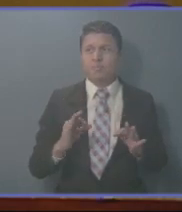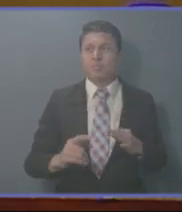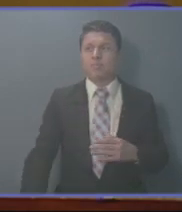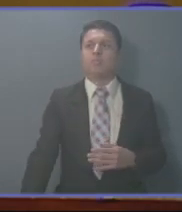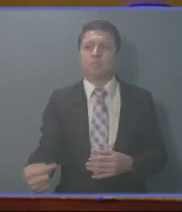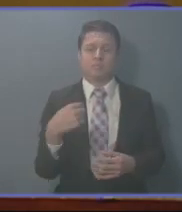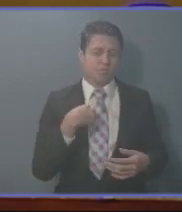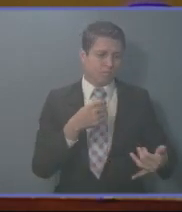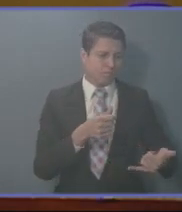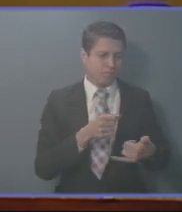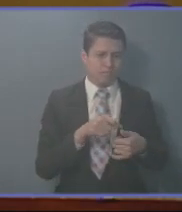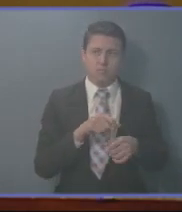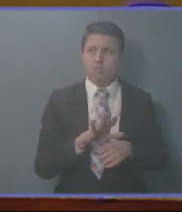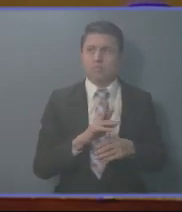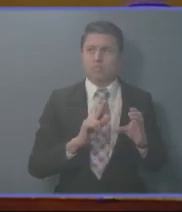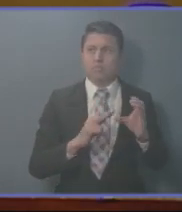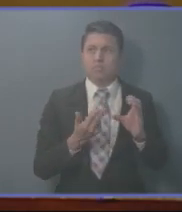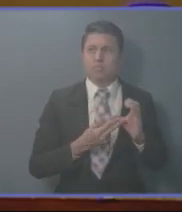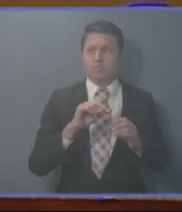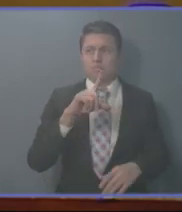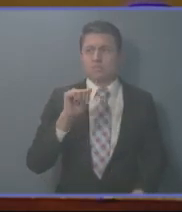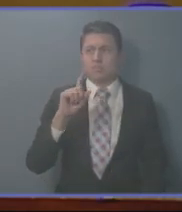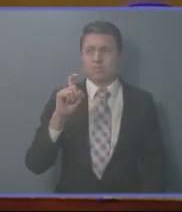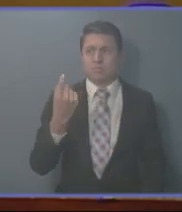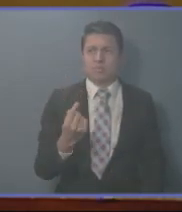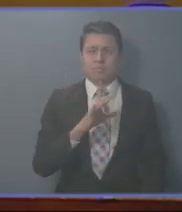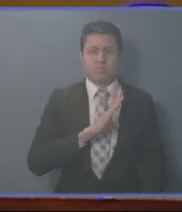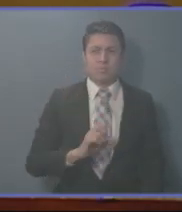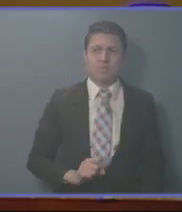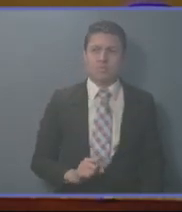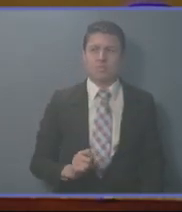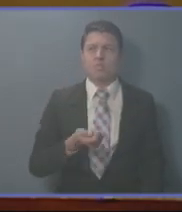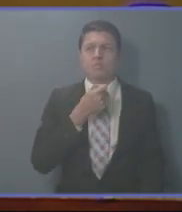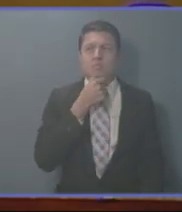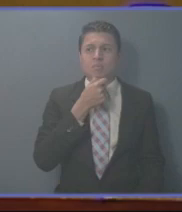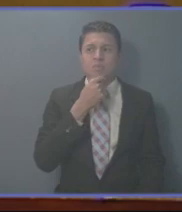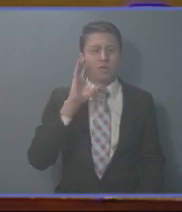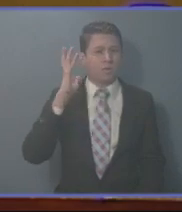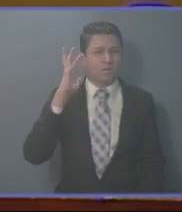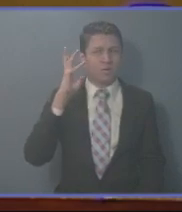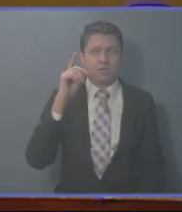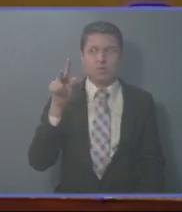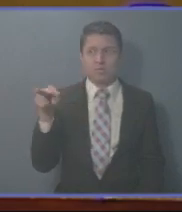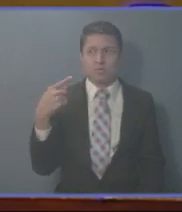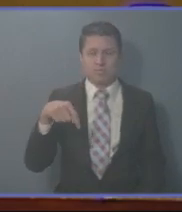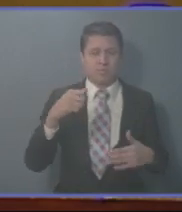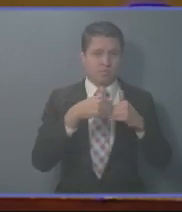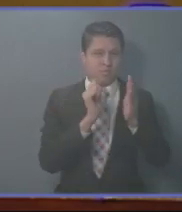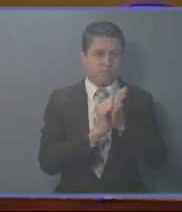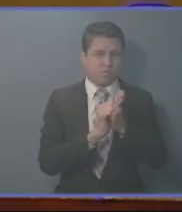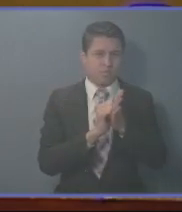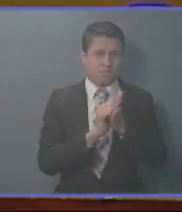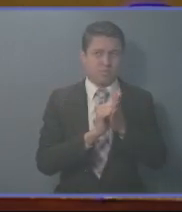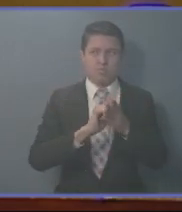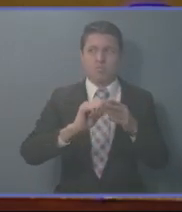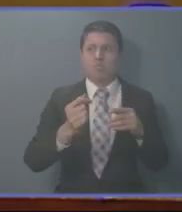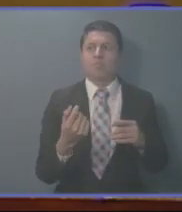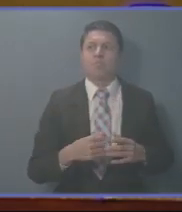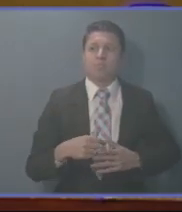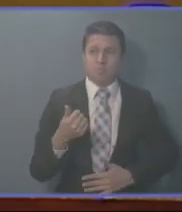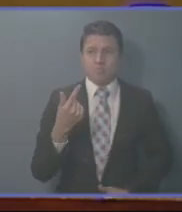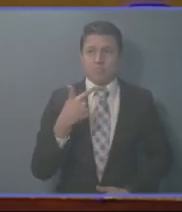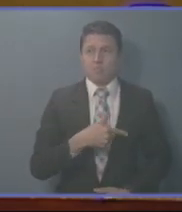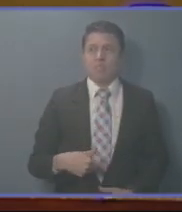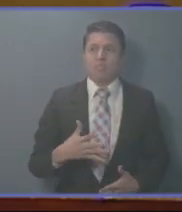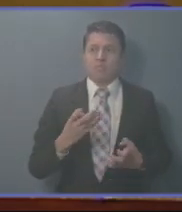Recibo este mensaje de una radio de Los Ángeles y de un salvadoreño que es locutor de Los Ángeles y que está viendo esta plenaria. Y me dijo: diputado